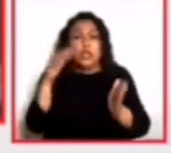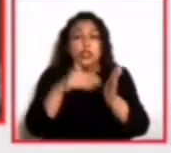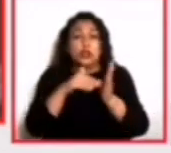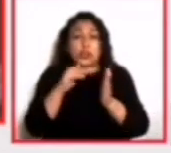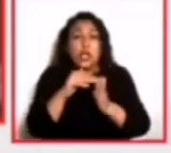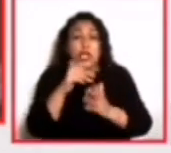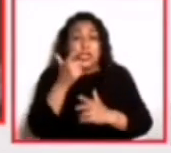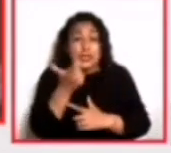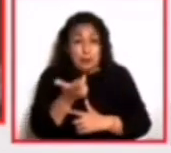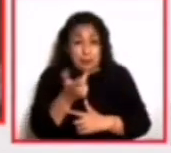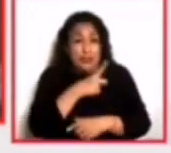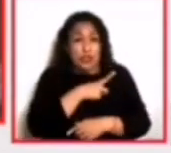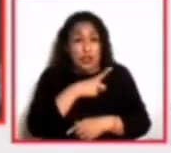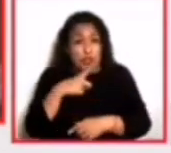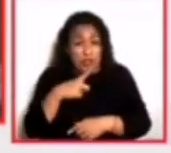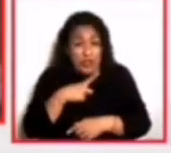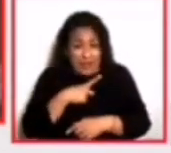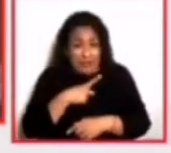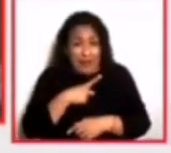pesos.